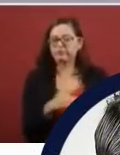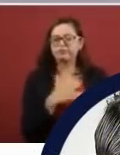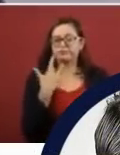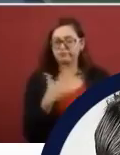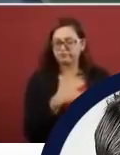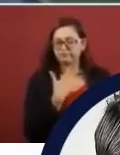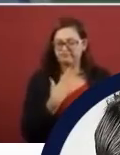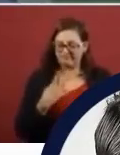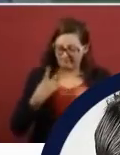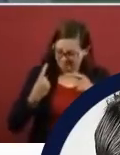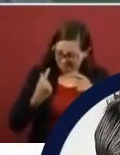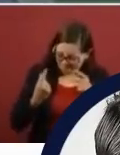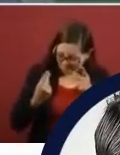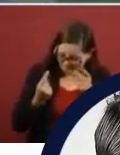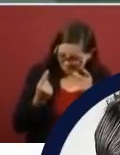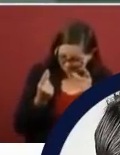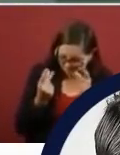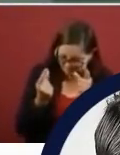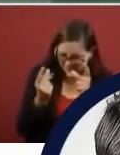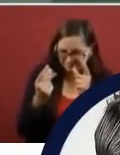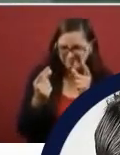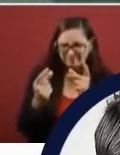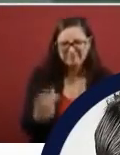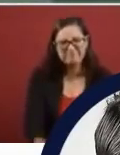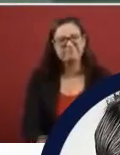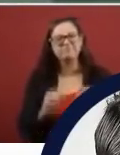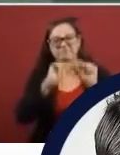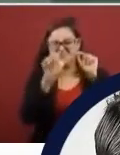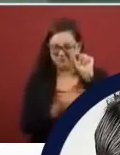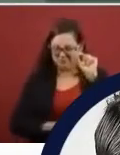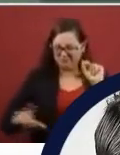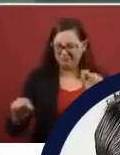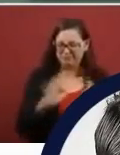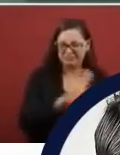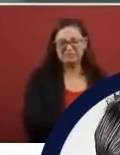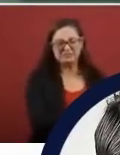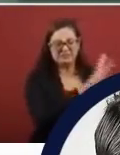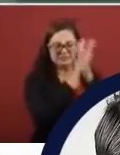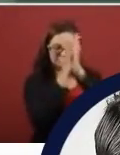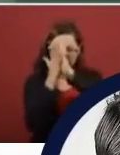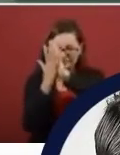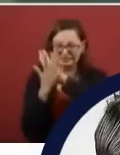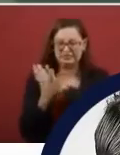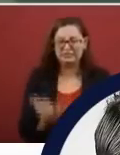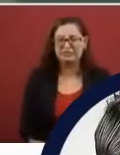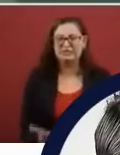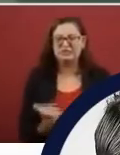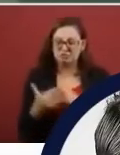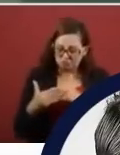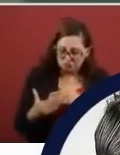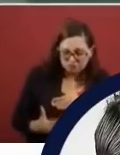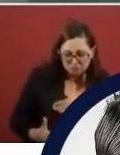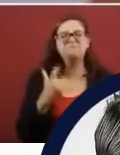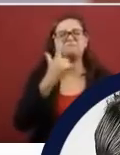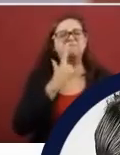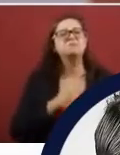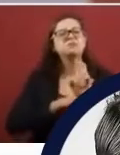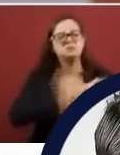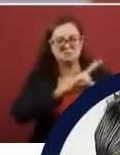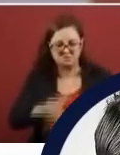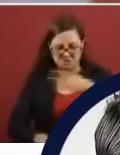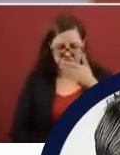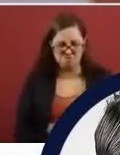entendiendo el trazo largo, la brocha gorda, la recomposición estructural que está tratando de hacer, supongo que en